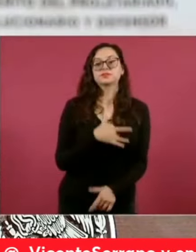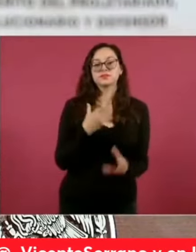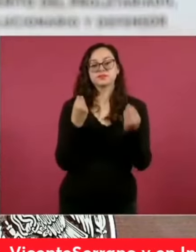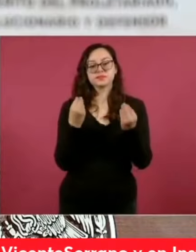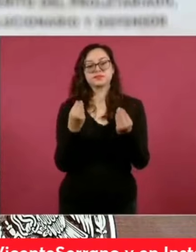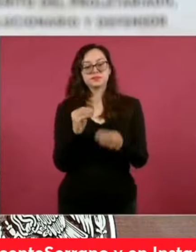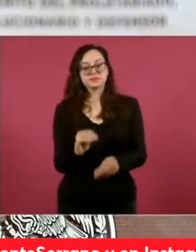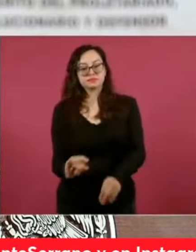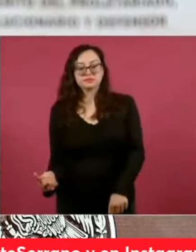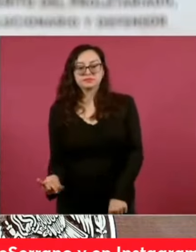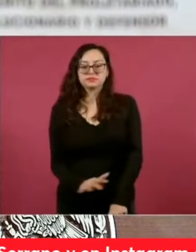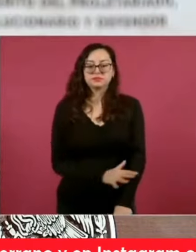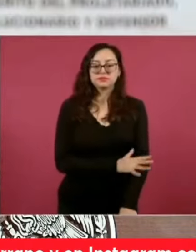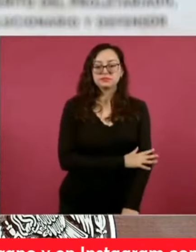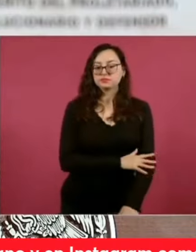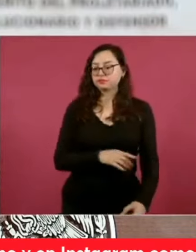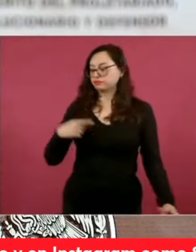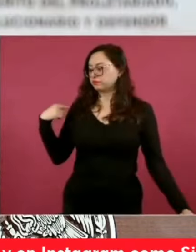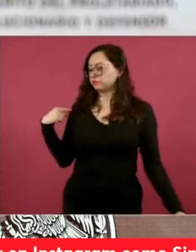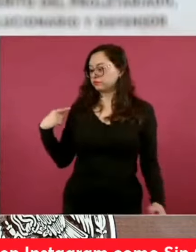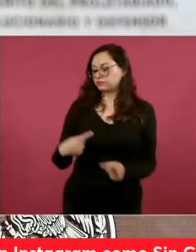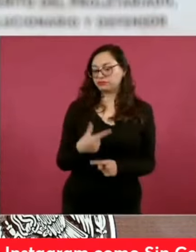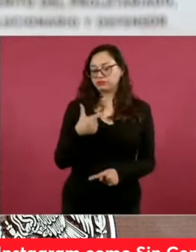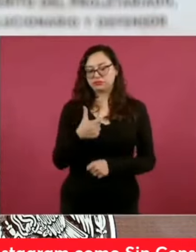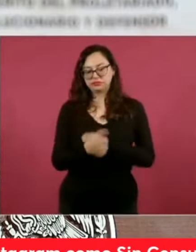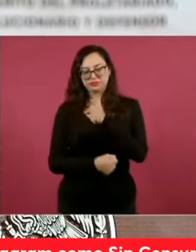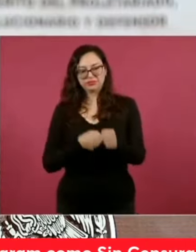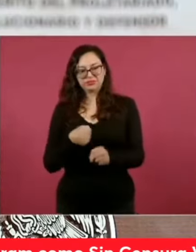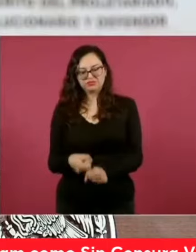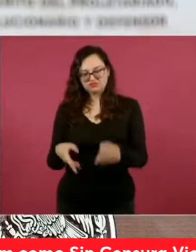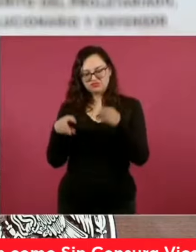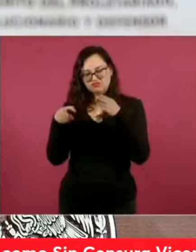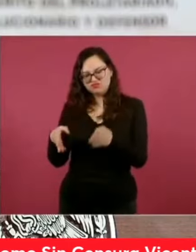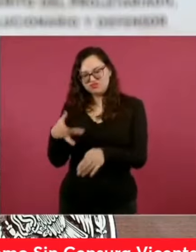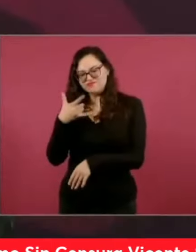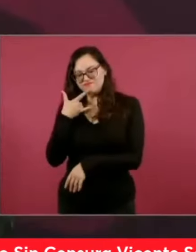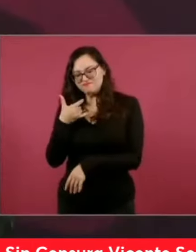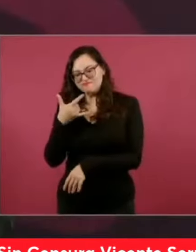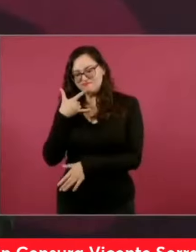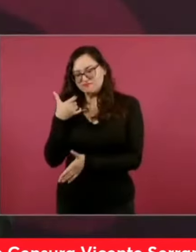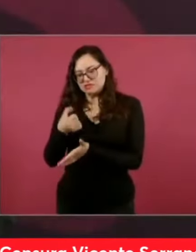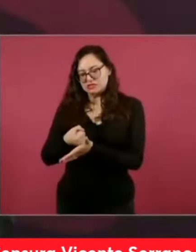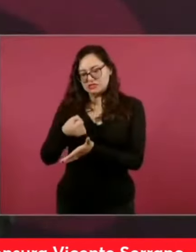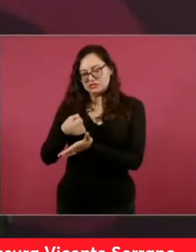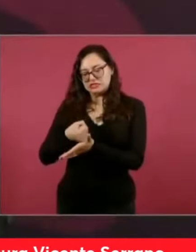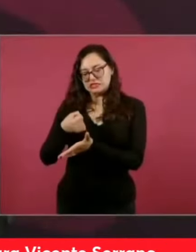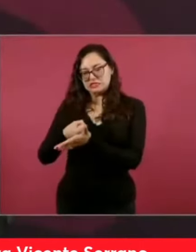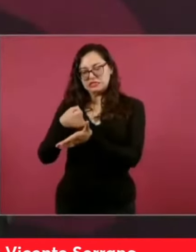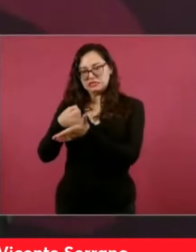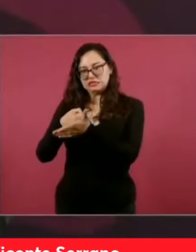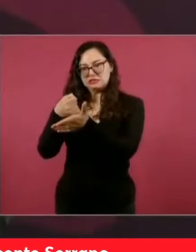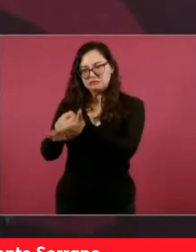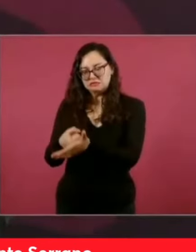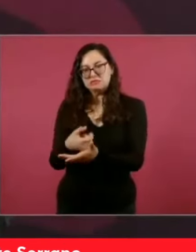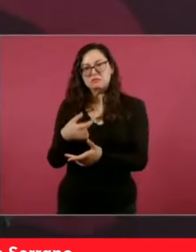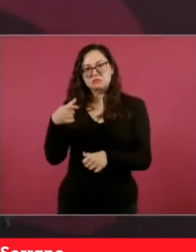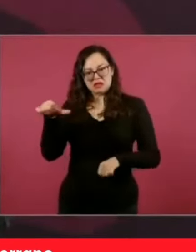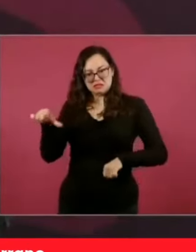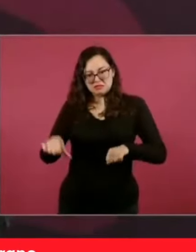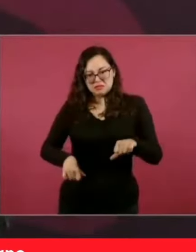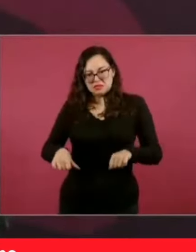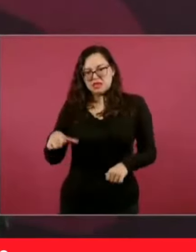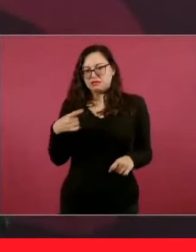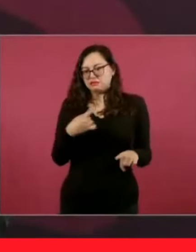logros de un sexenio marcado por la dedicación y la implementación de acciones estratégicas sin precedente